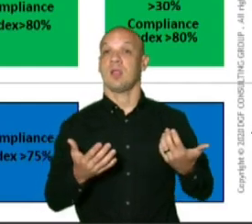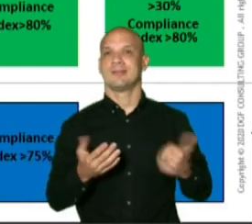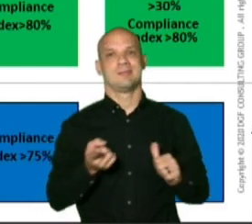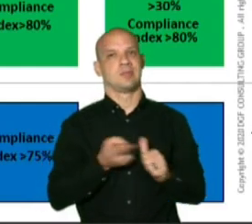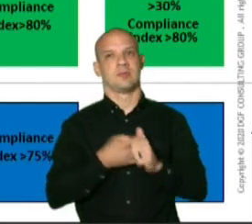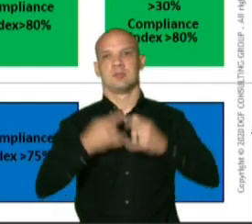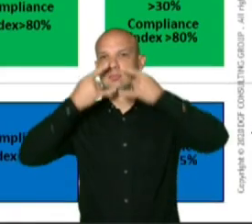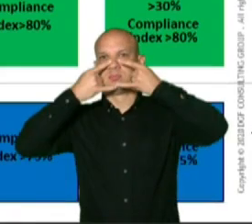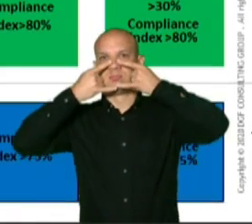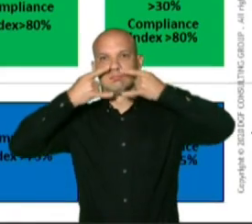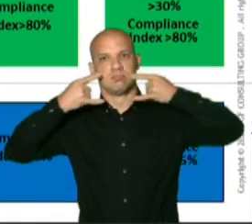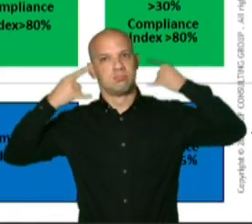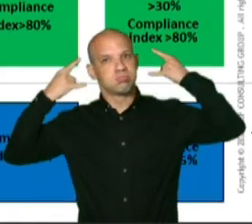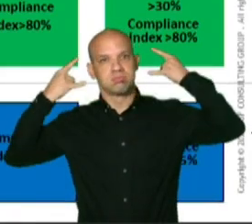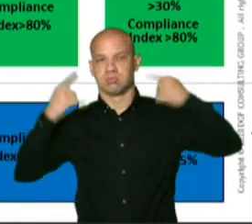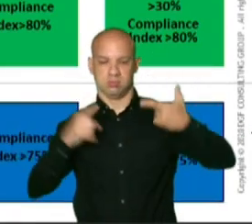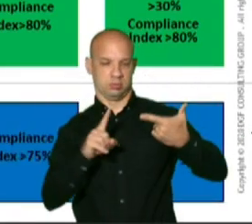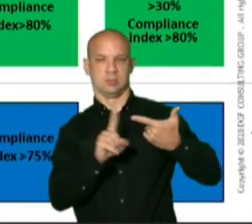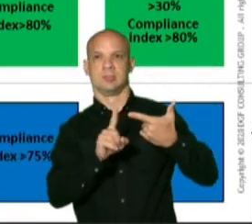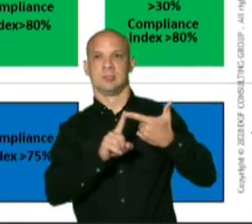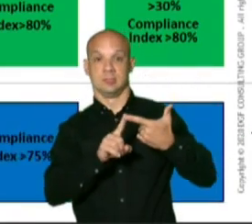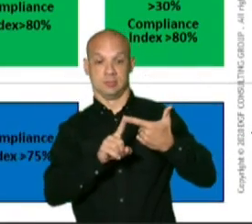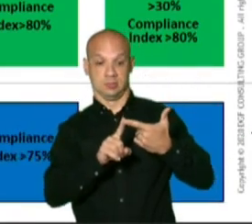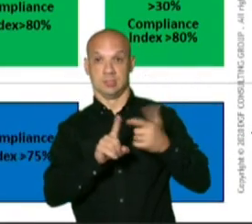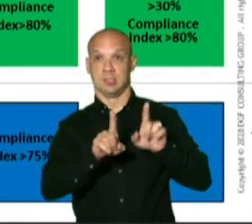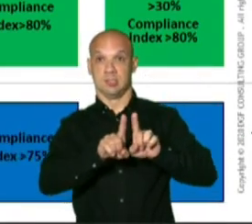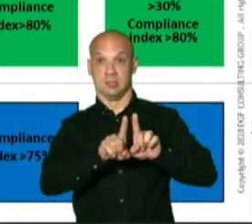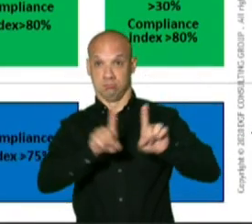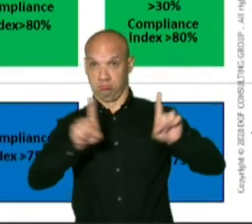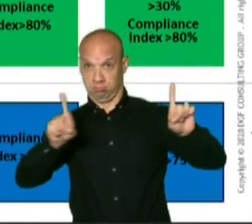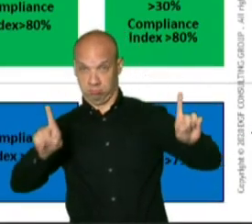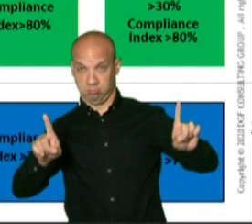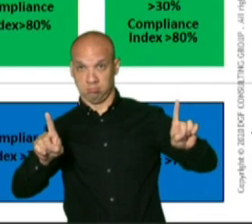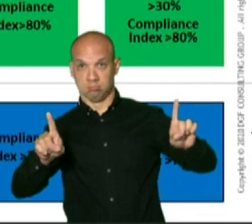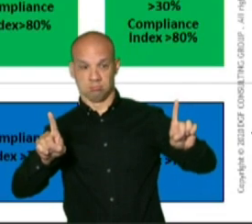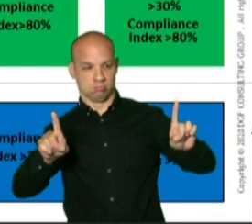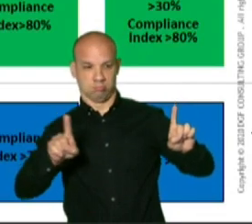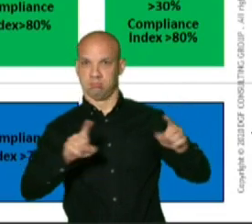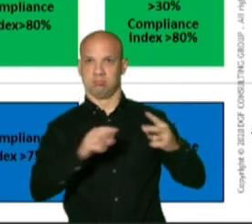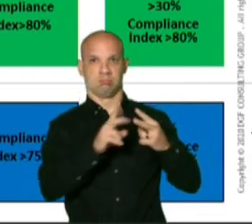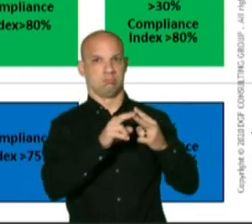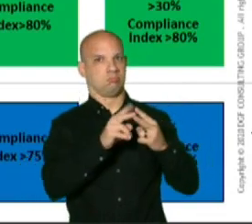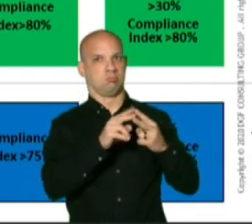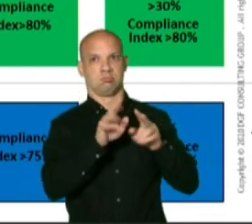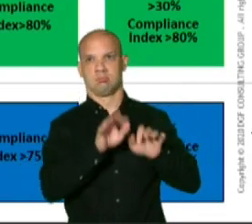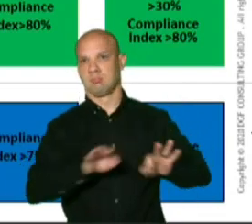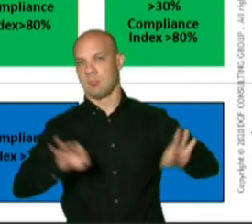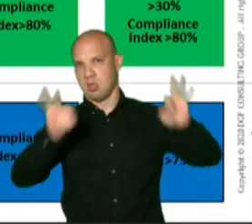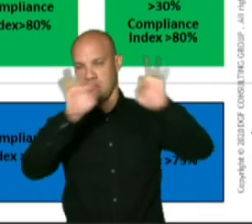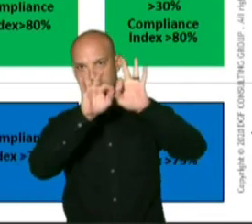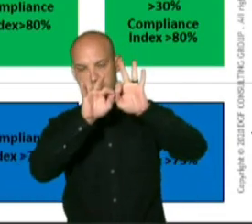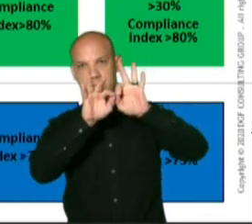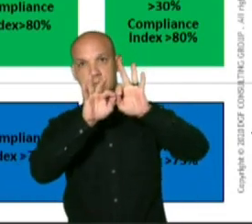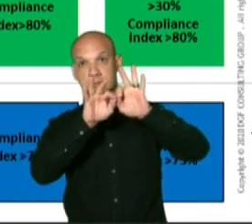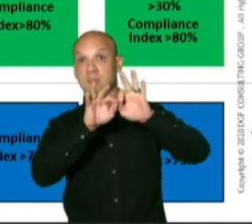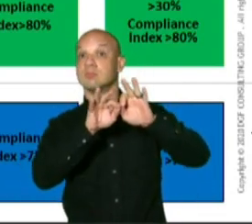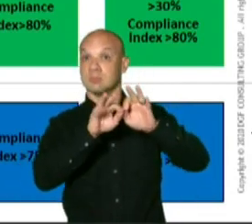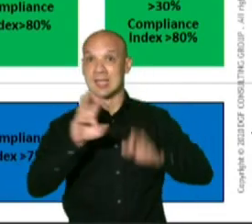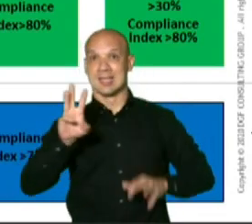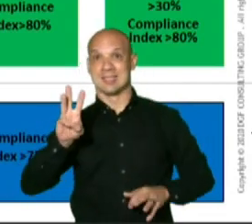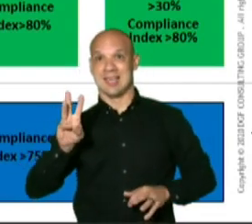de mascarillas. El segundo, obviamente, es el distanciamiento físico, y donde se requiere no solamente los